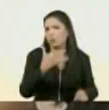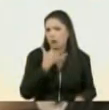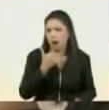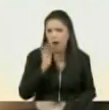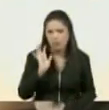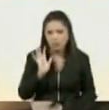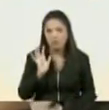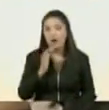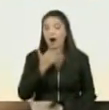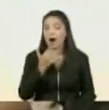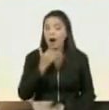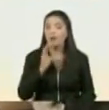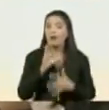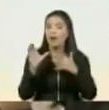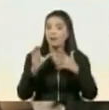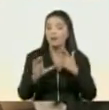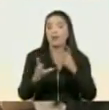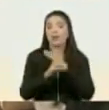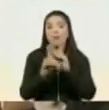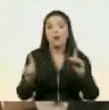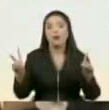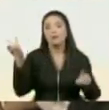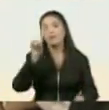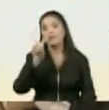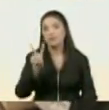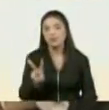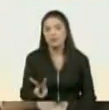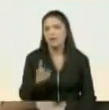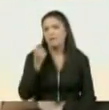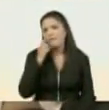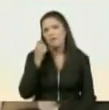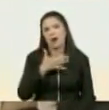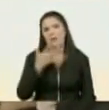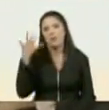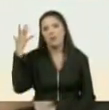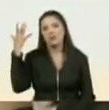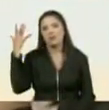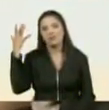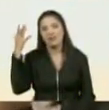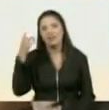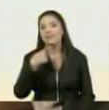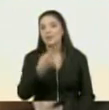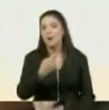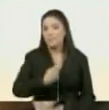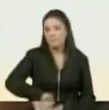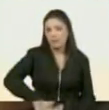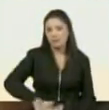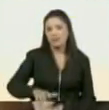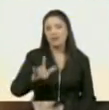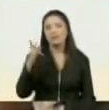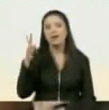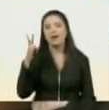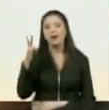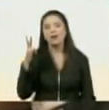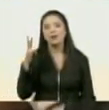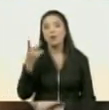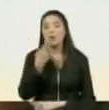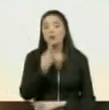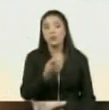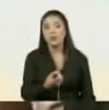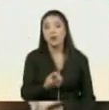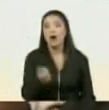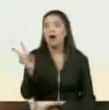algo caracteriza a la democracia venezolana es una frase que ya es famosa que hiciera el presidente Lula da Silva cuando dijo: